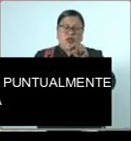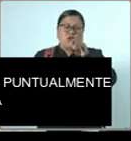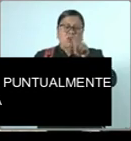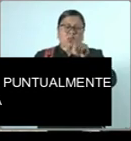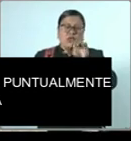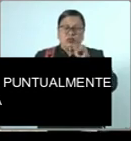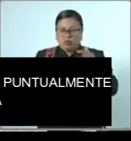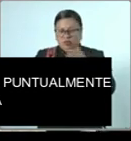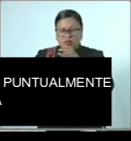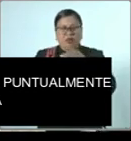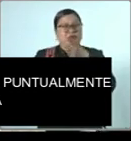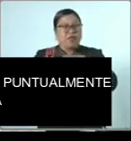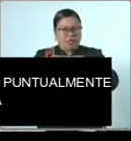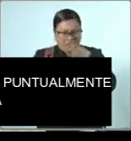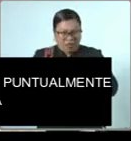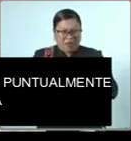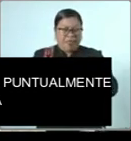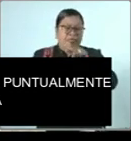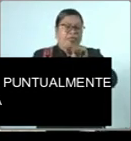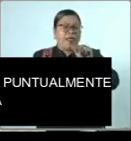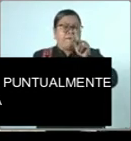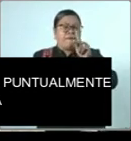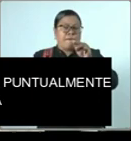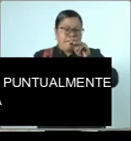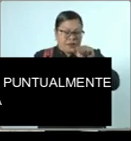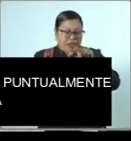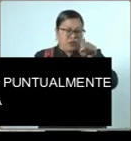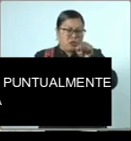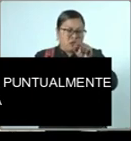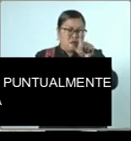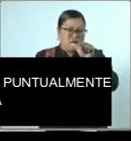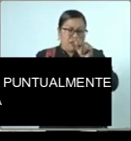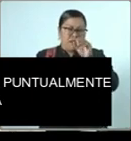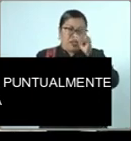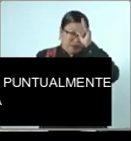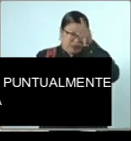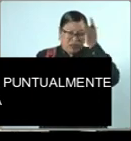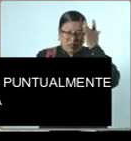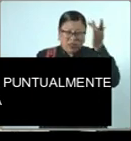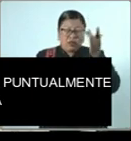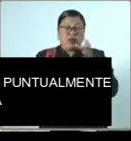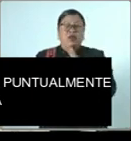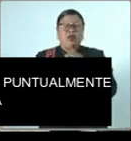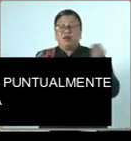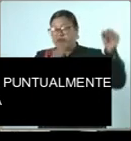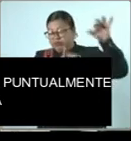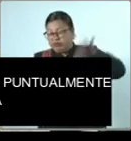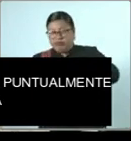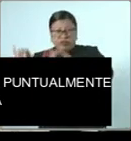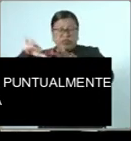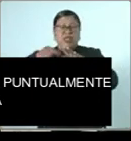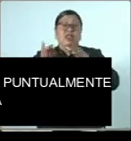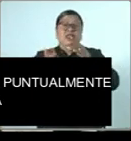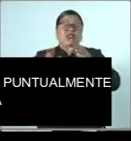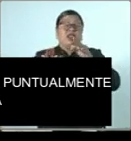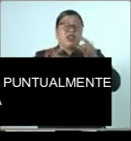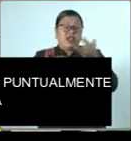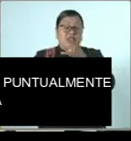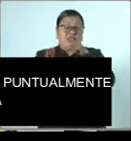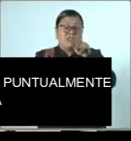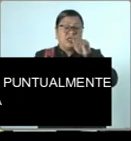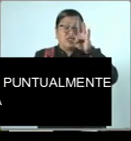carretera principal. En Tamazulapan del Espíritu Santo, derrumbes sobre la carretera 179